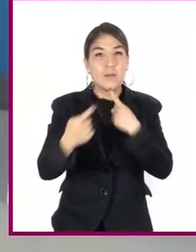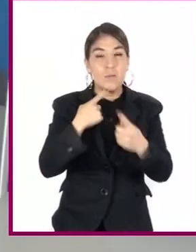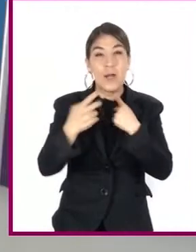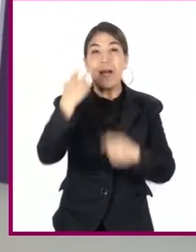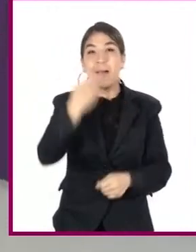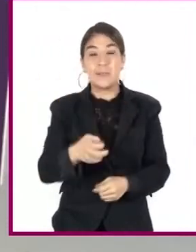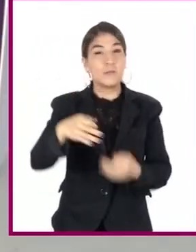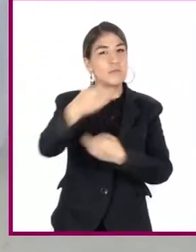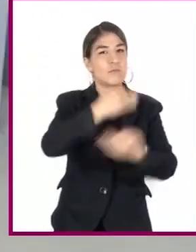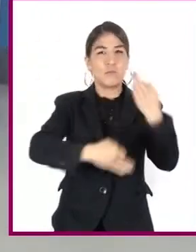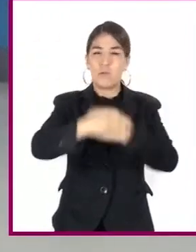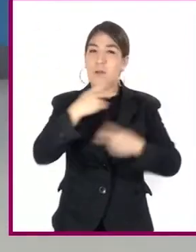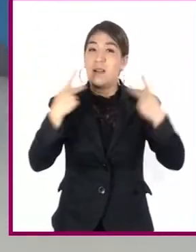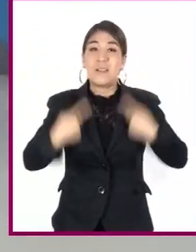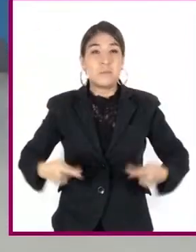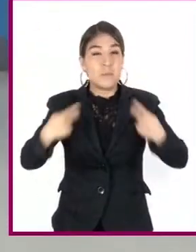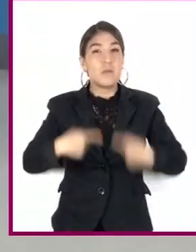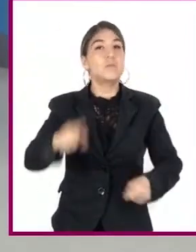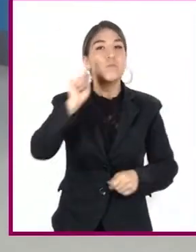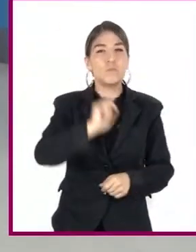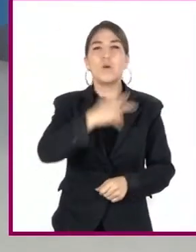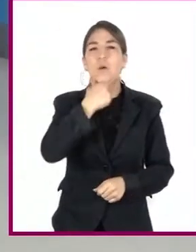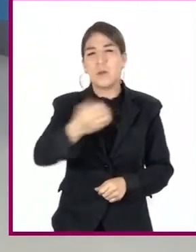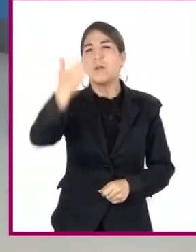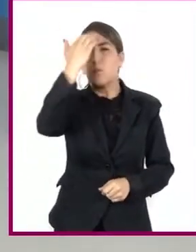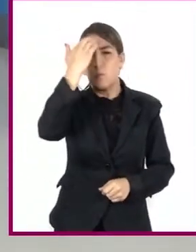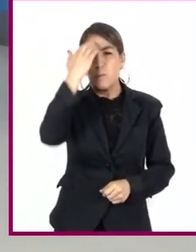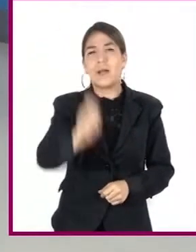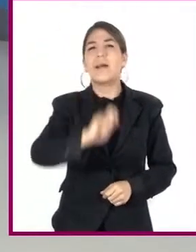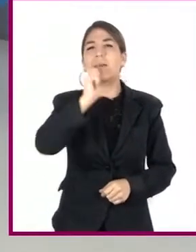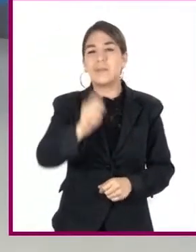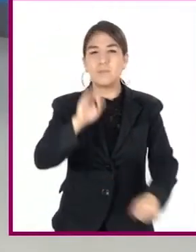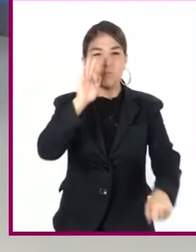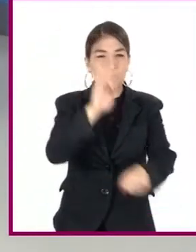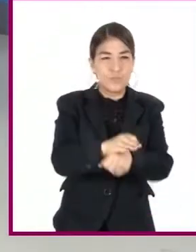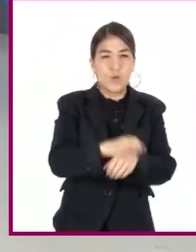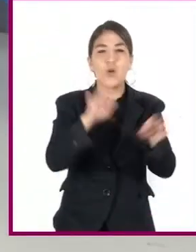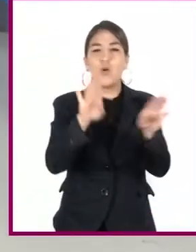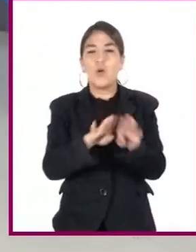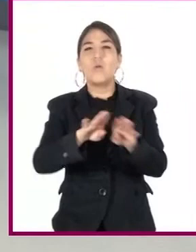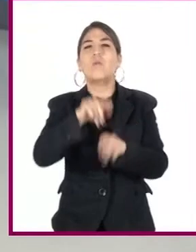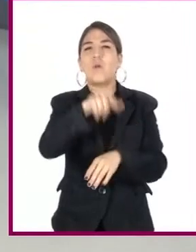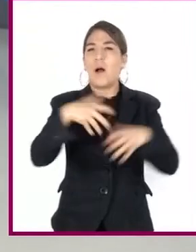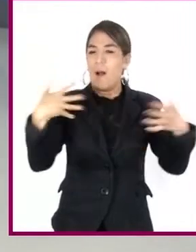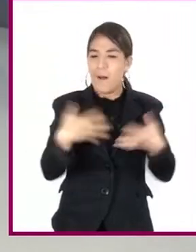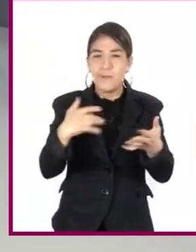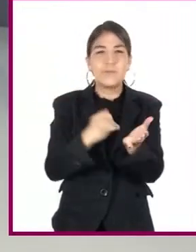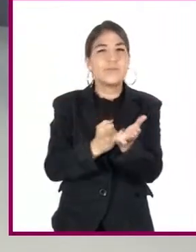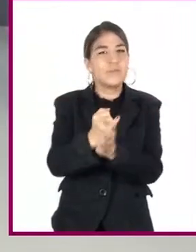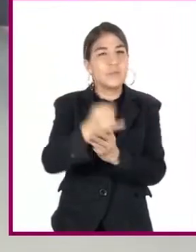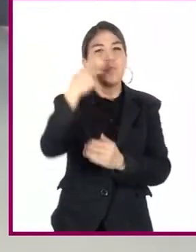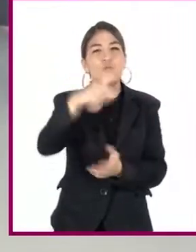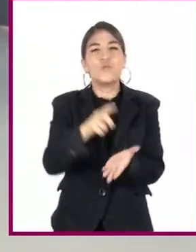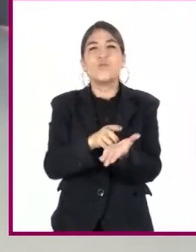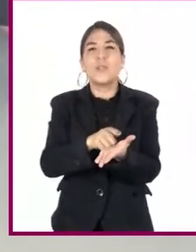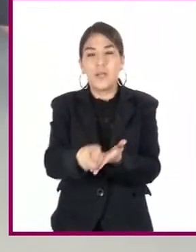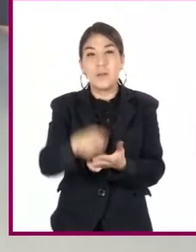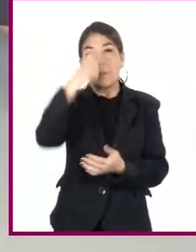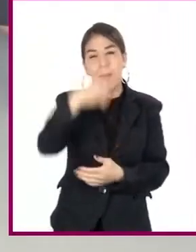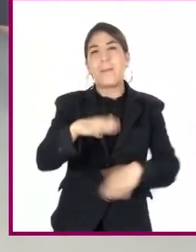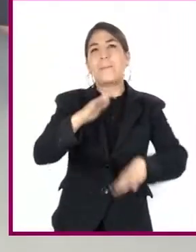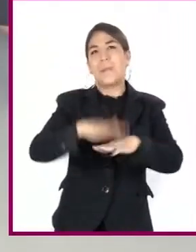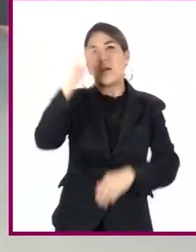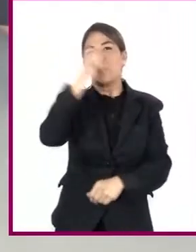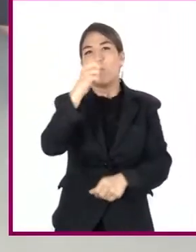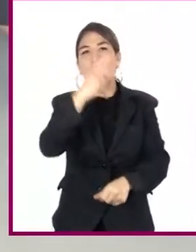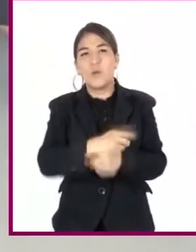todos los ciudadanos conocemos, defendemos y ejercemos nuestros derechos, tenemos mayores oportunidades de tener